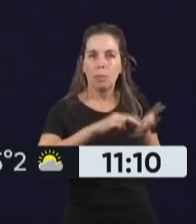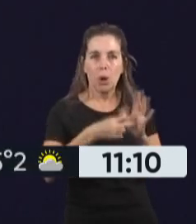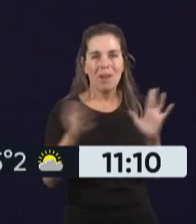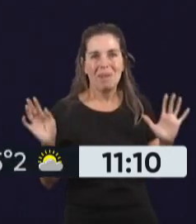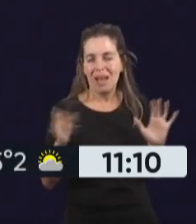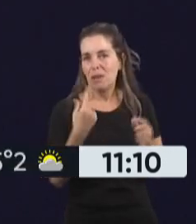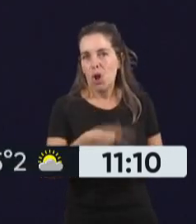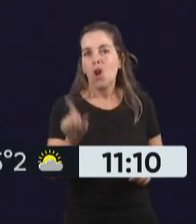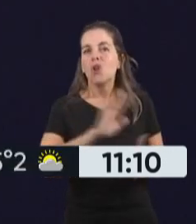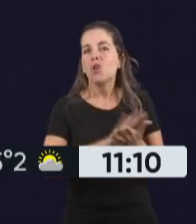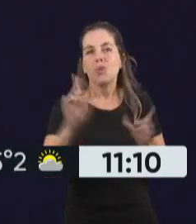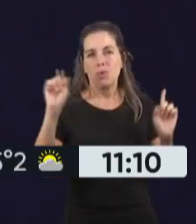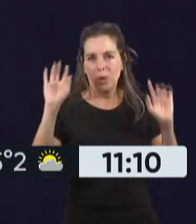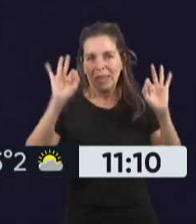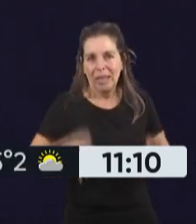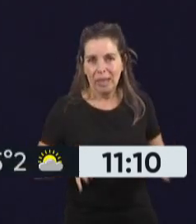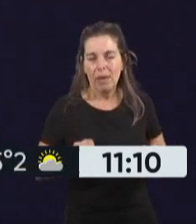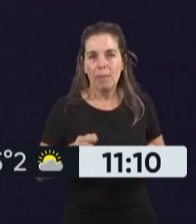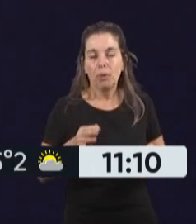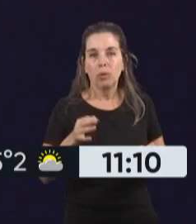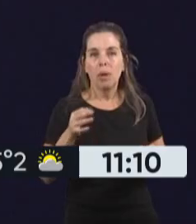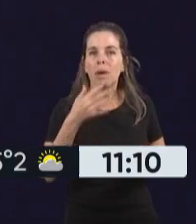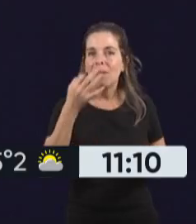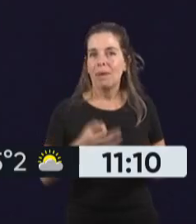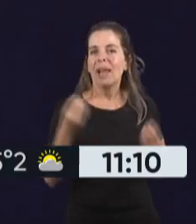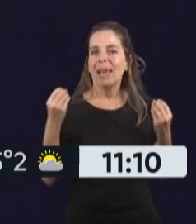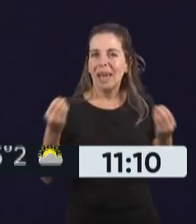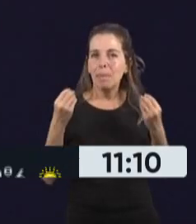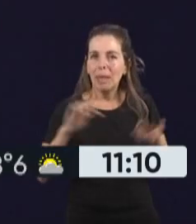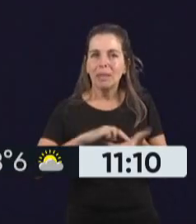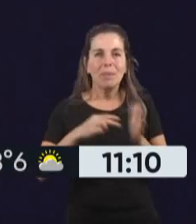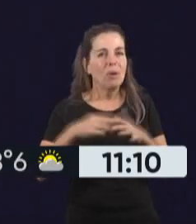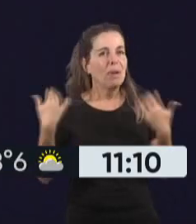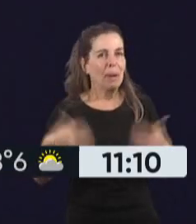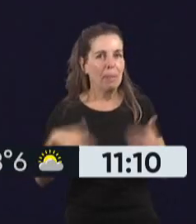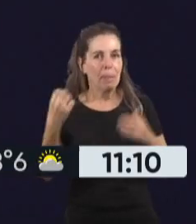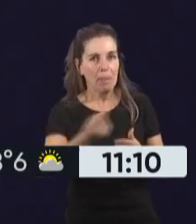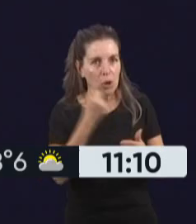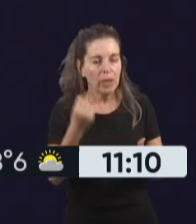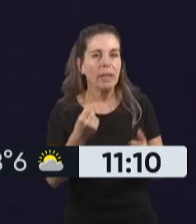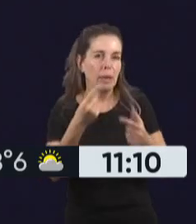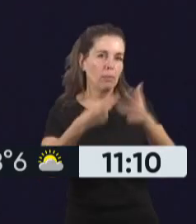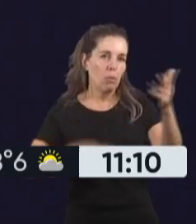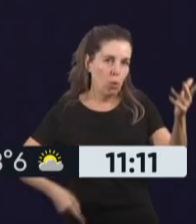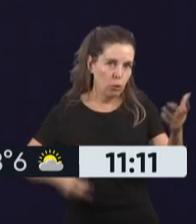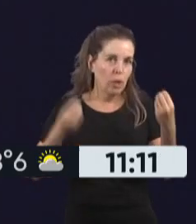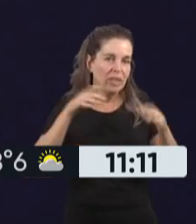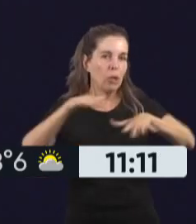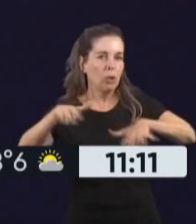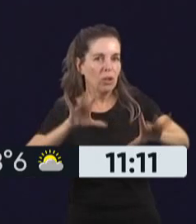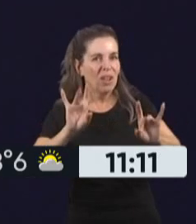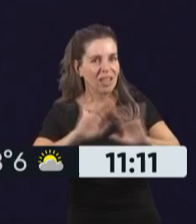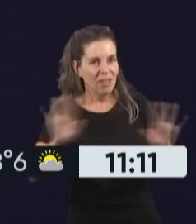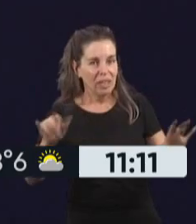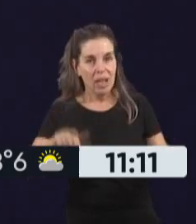ese aspecto. Lo cierto es que la gran tragedia, acá hay, dentro de las múltiples tragedias que hay en la